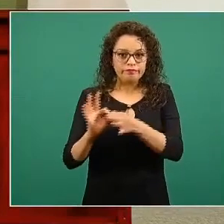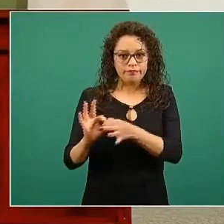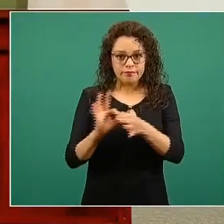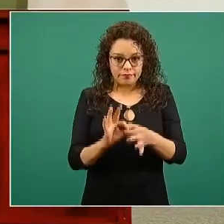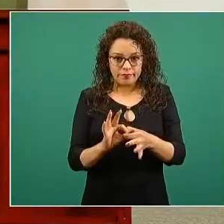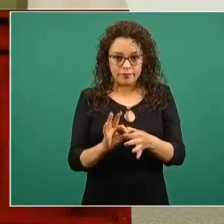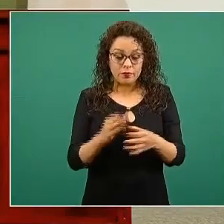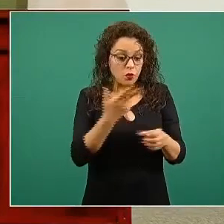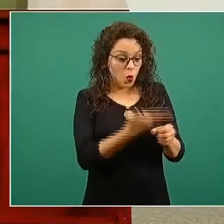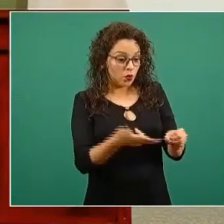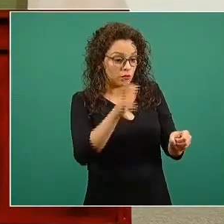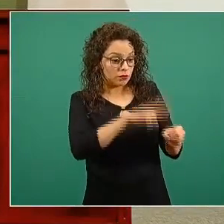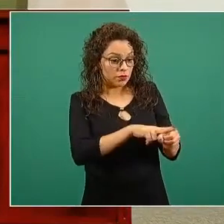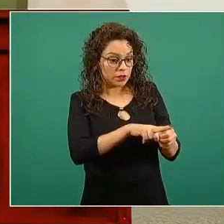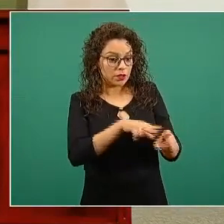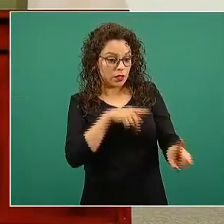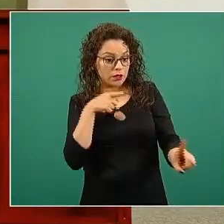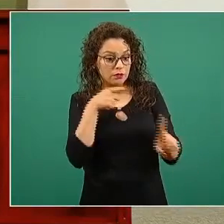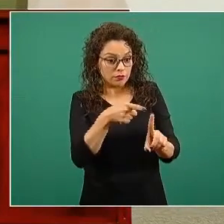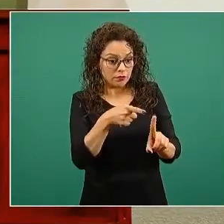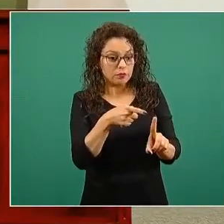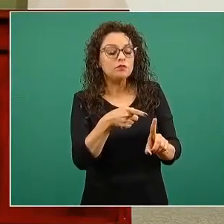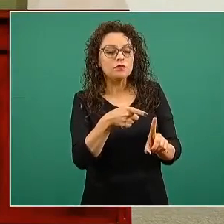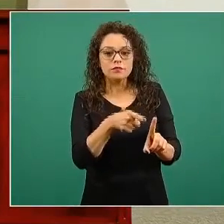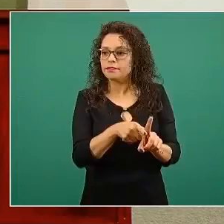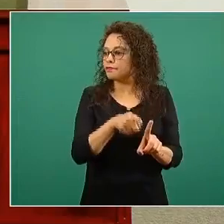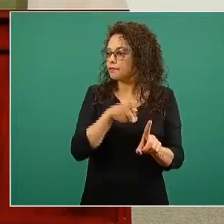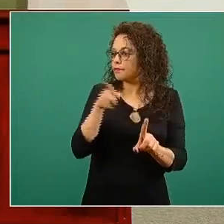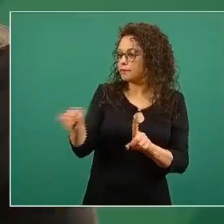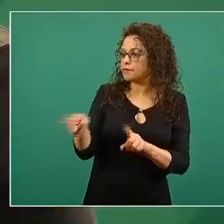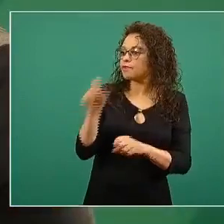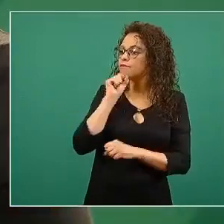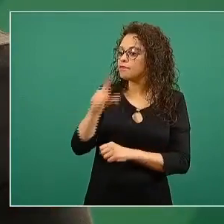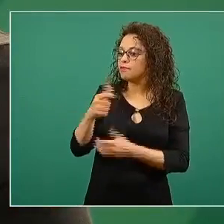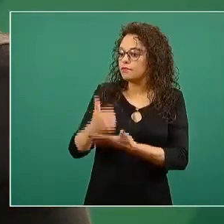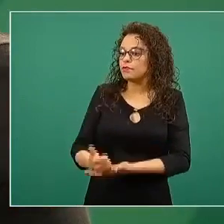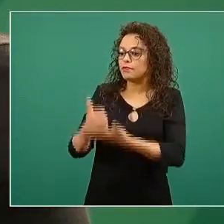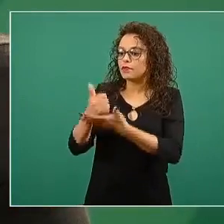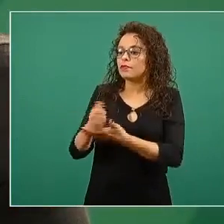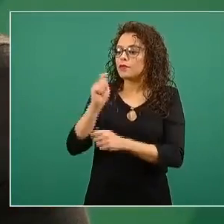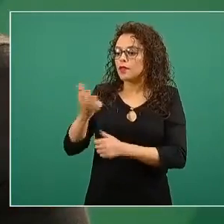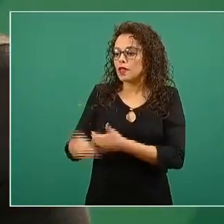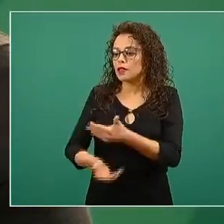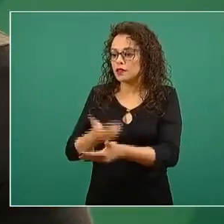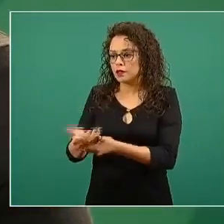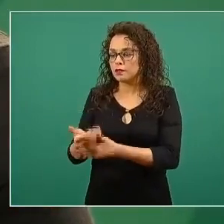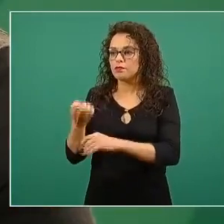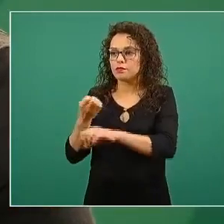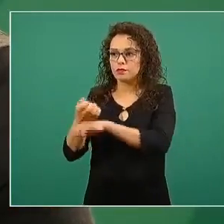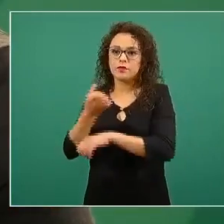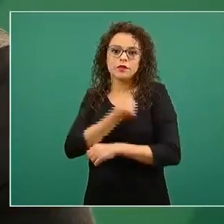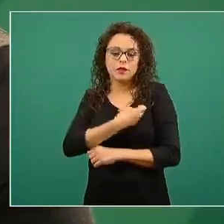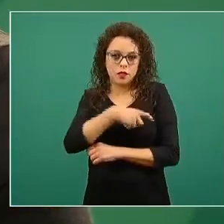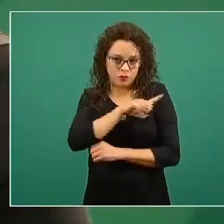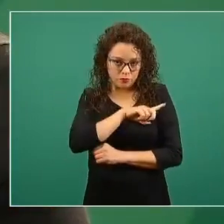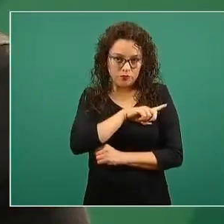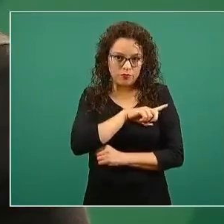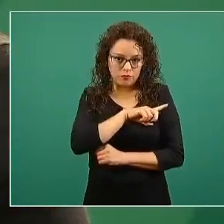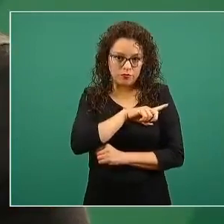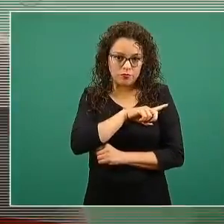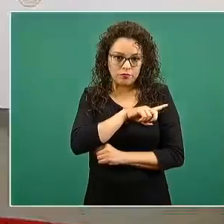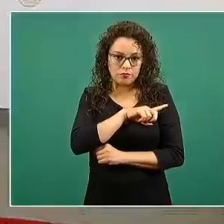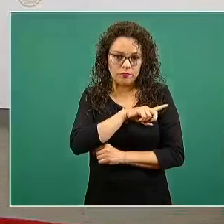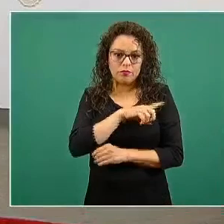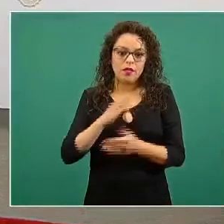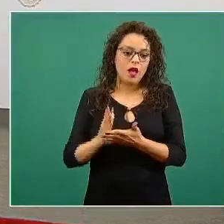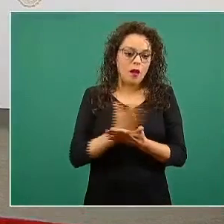salud depende directamente en función de su competencia de un servicio también estatal de salud, más allá que se tienen